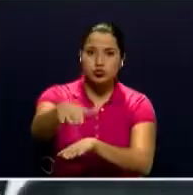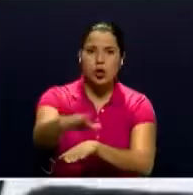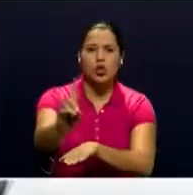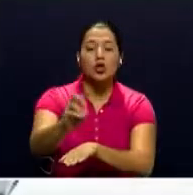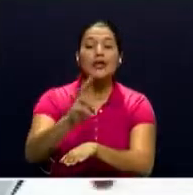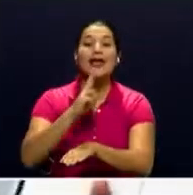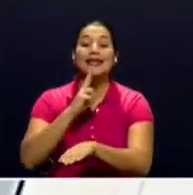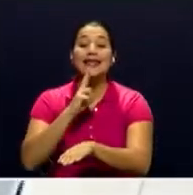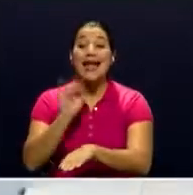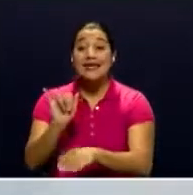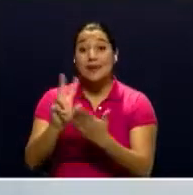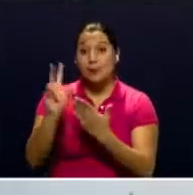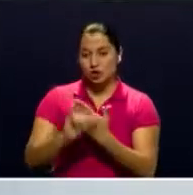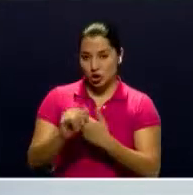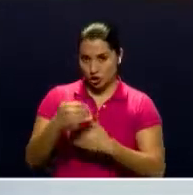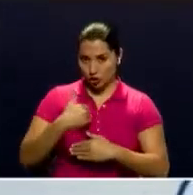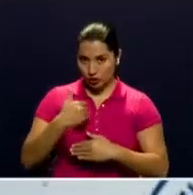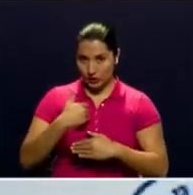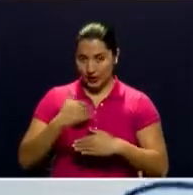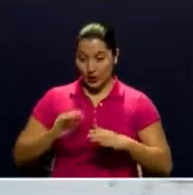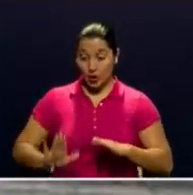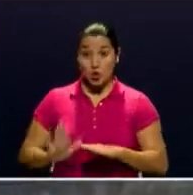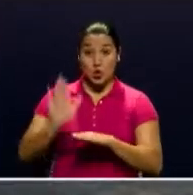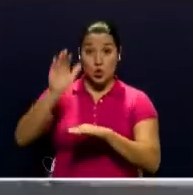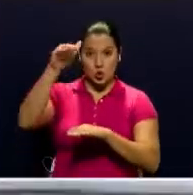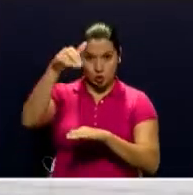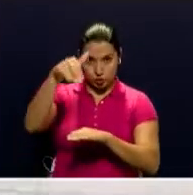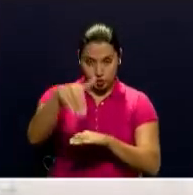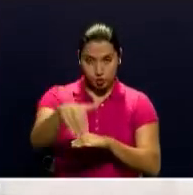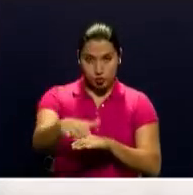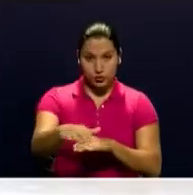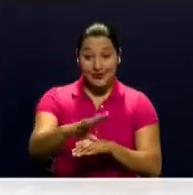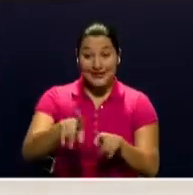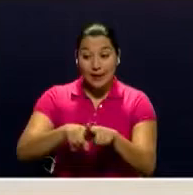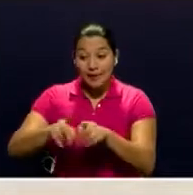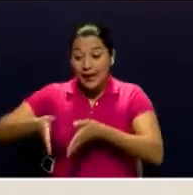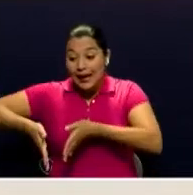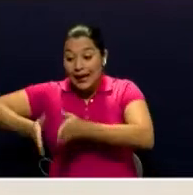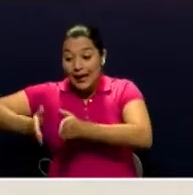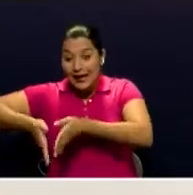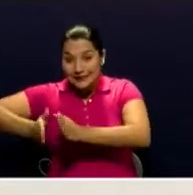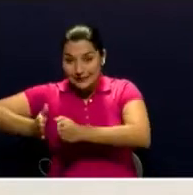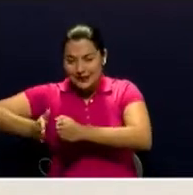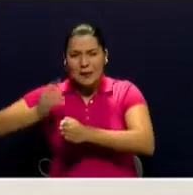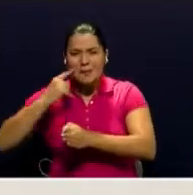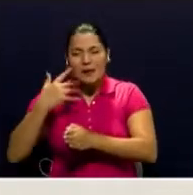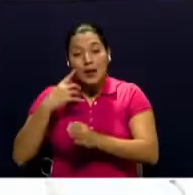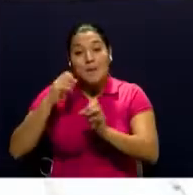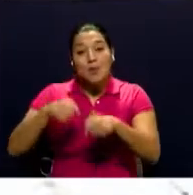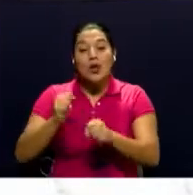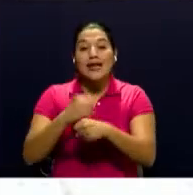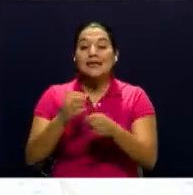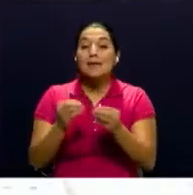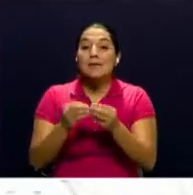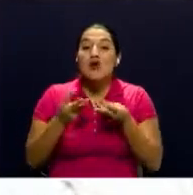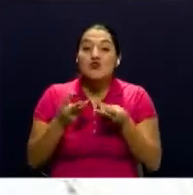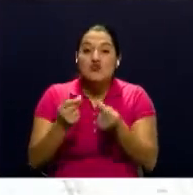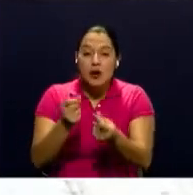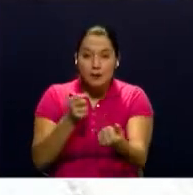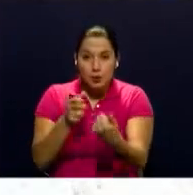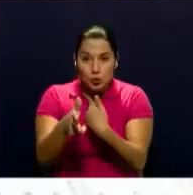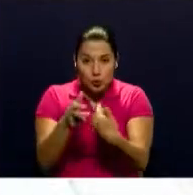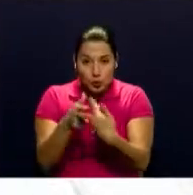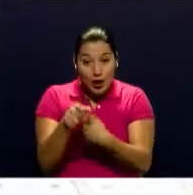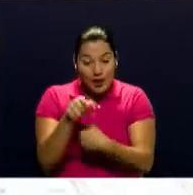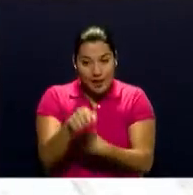proyecto constará de rampas de aceleración, desaceleración y calles marginales con el fin de agilizar el tránsito en ese